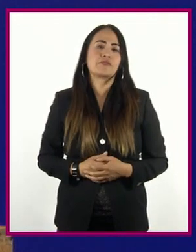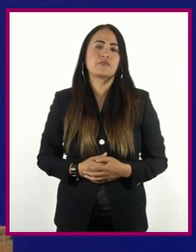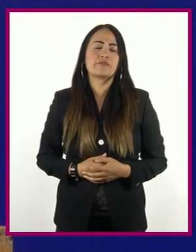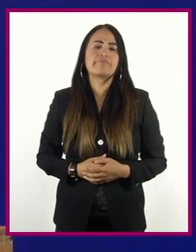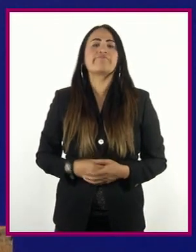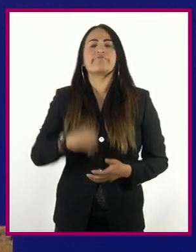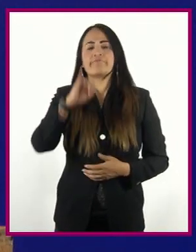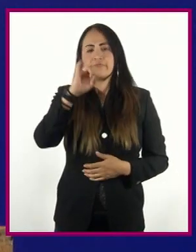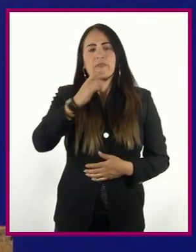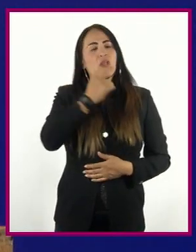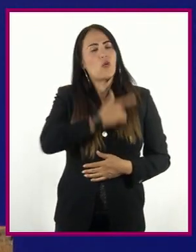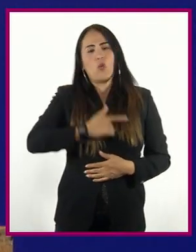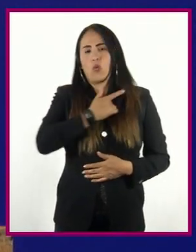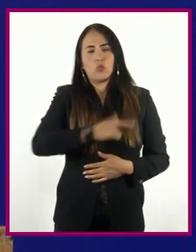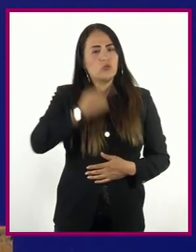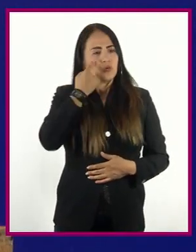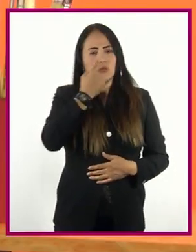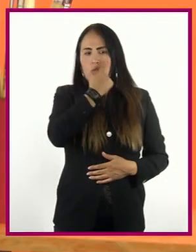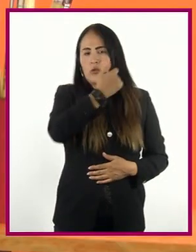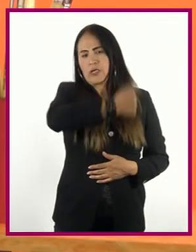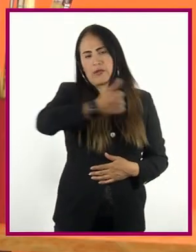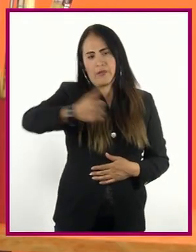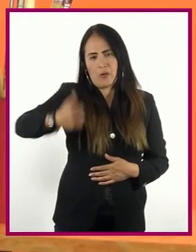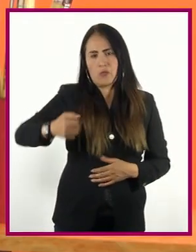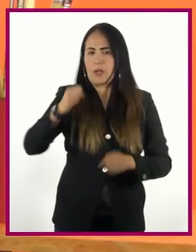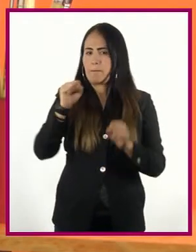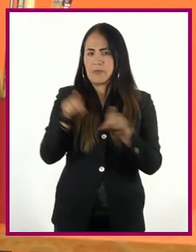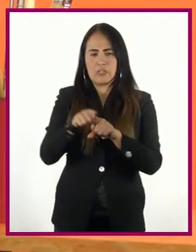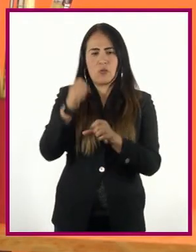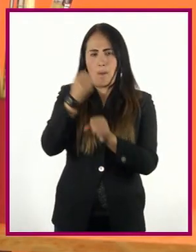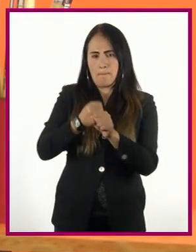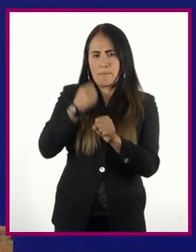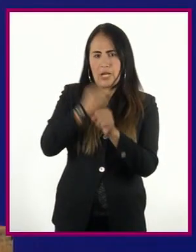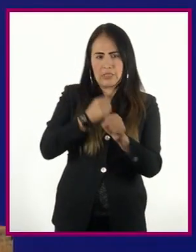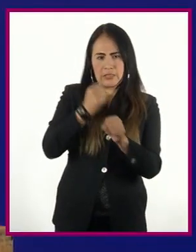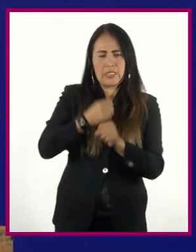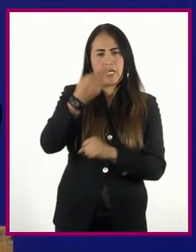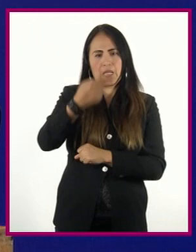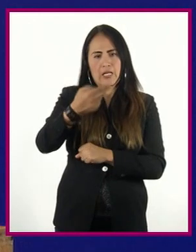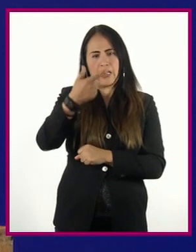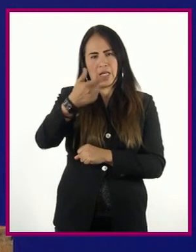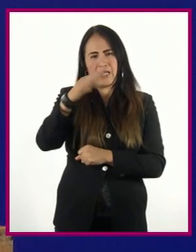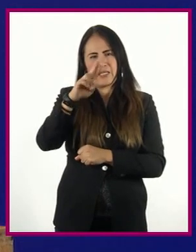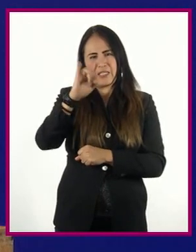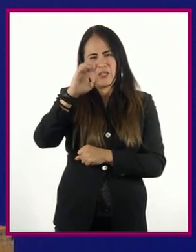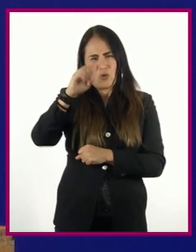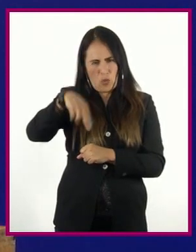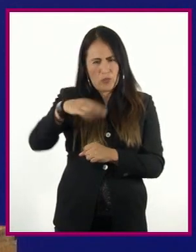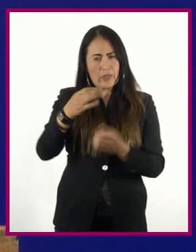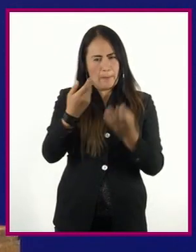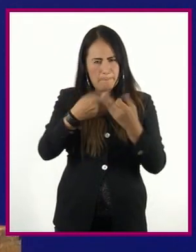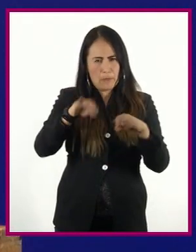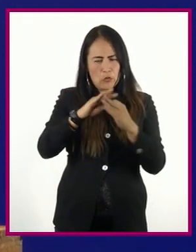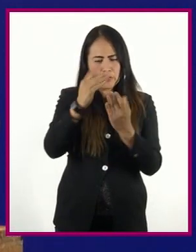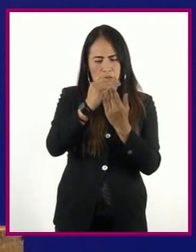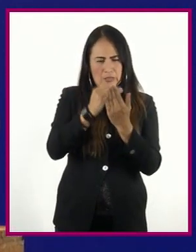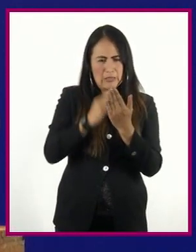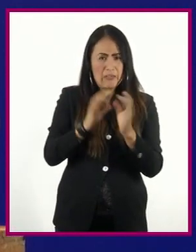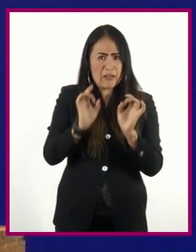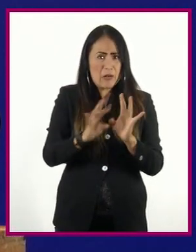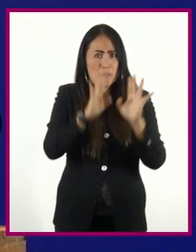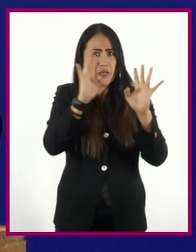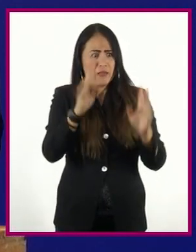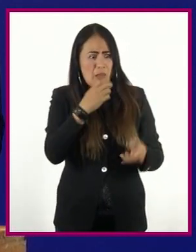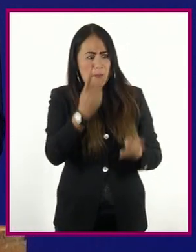de gustos y sobre todo de práctica. El guión es muy importante, porque si durante la entrevista se quedan en